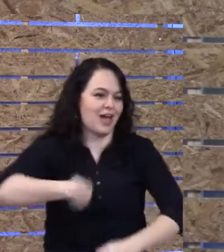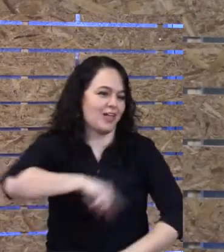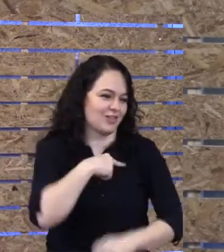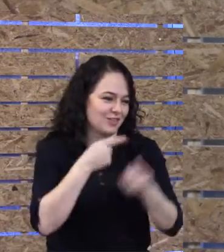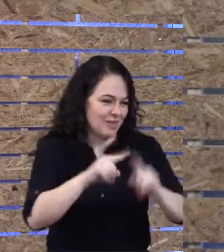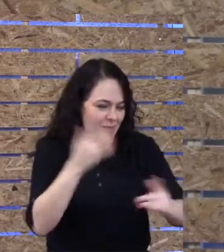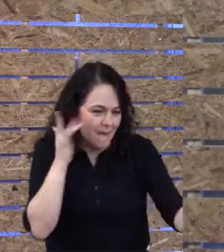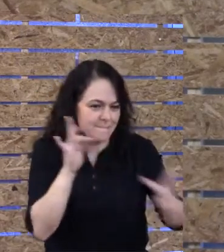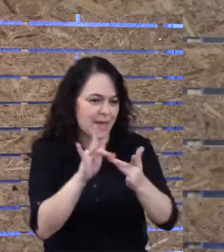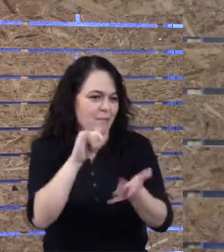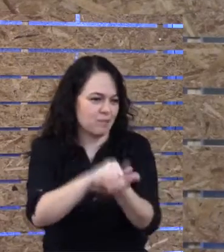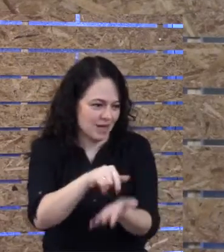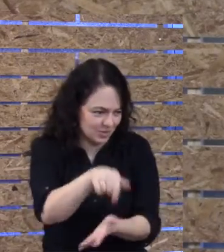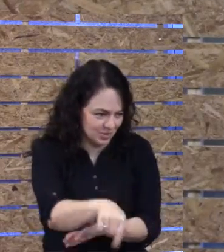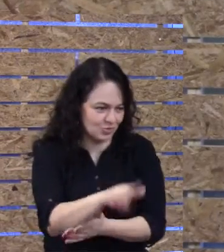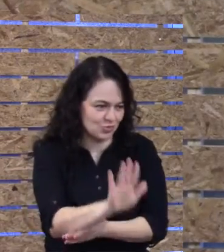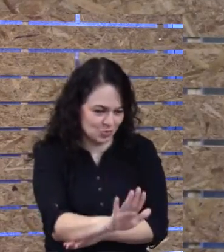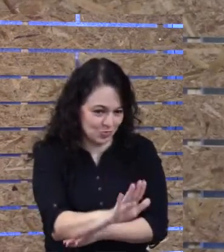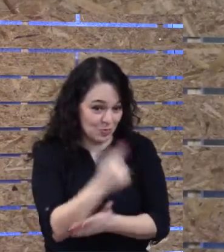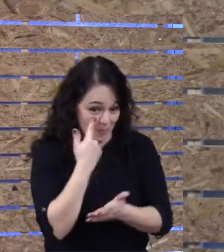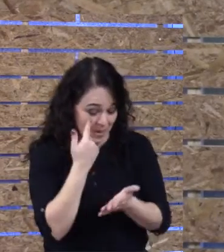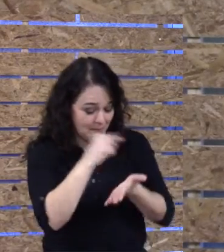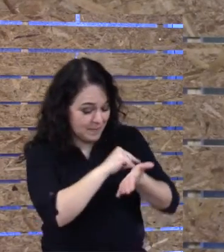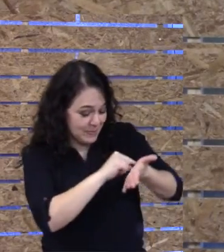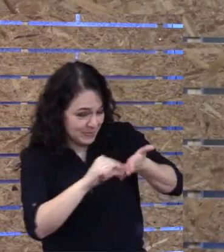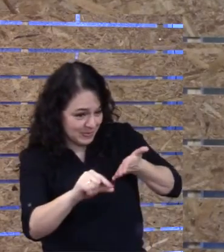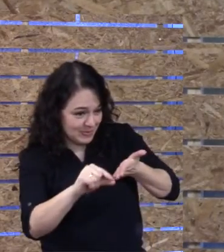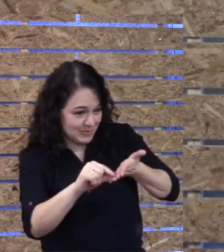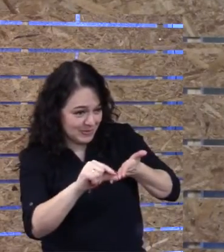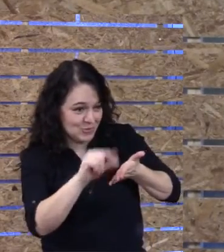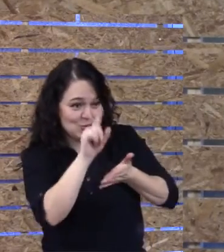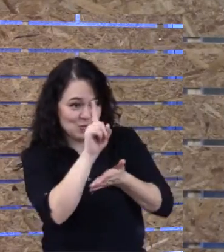Miren, por ejemplo, la frase del verso 1.